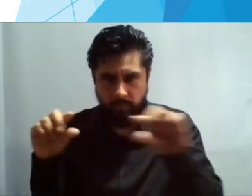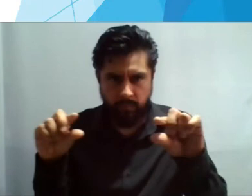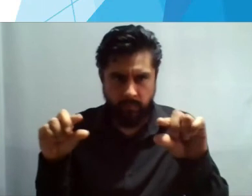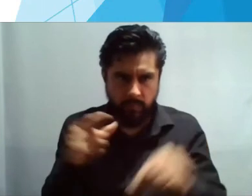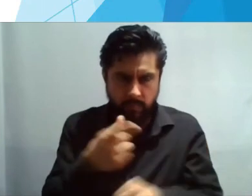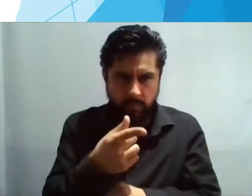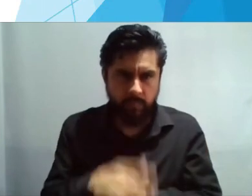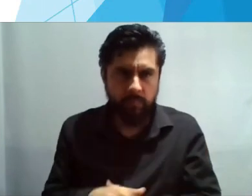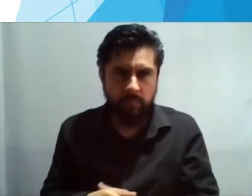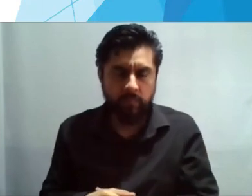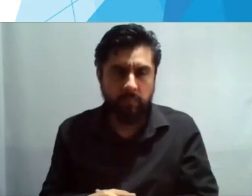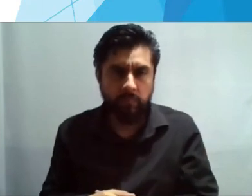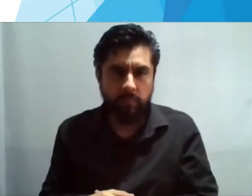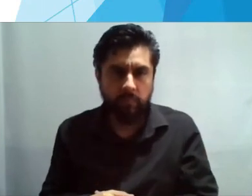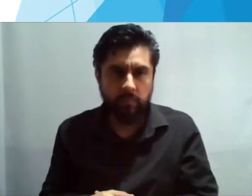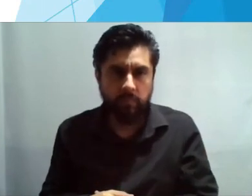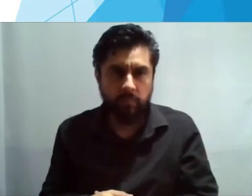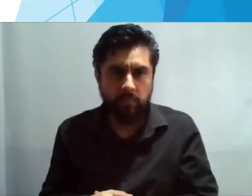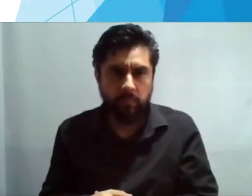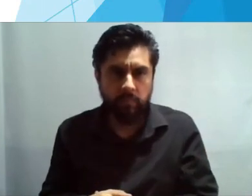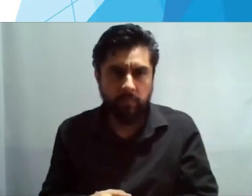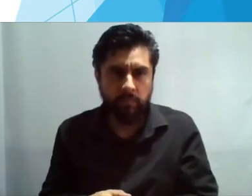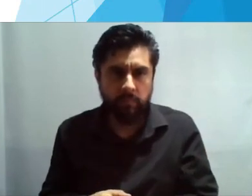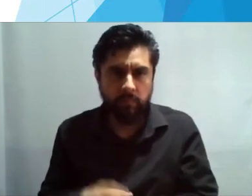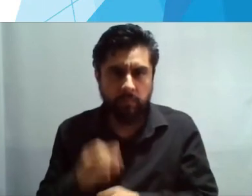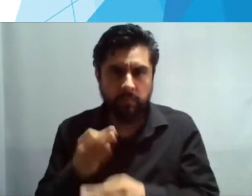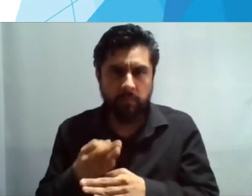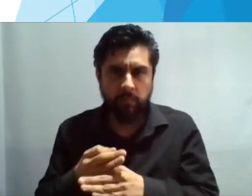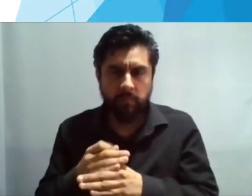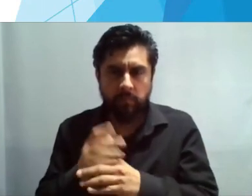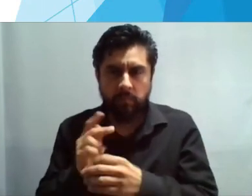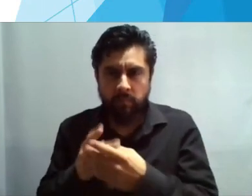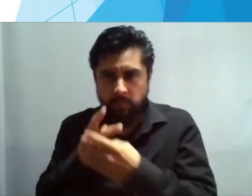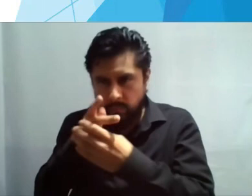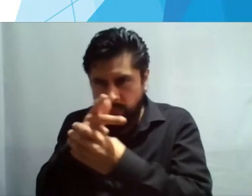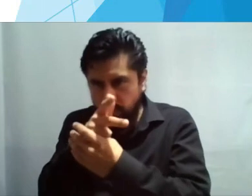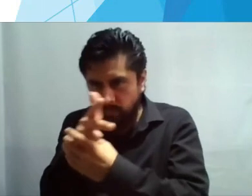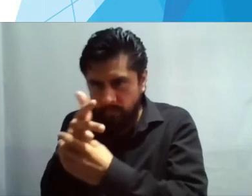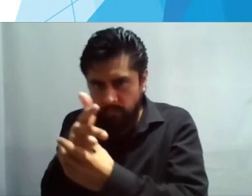Es decir, hoy vamos a entrar al oído derecho.